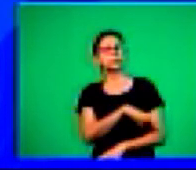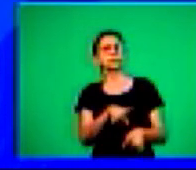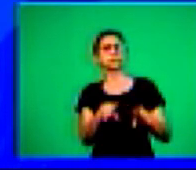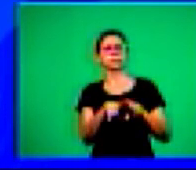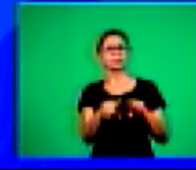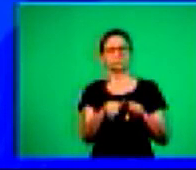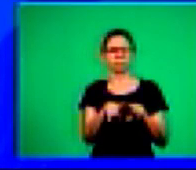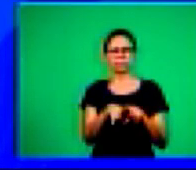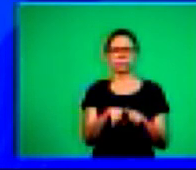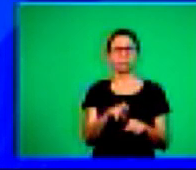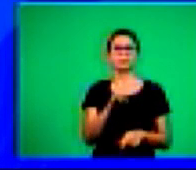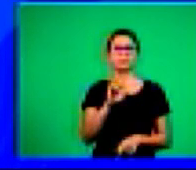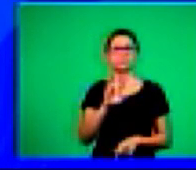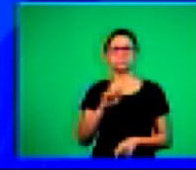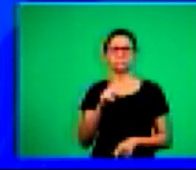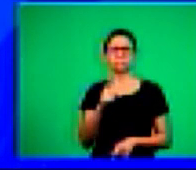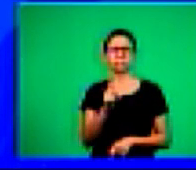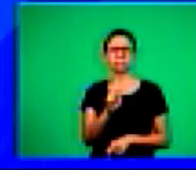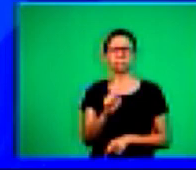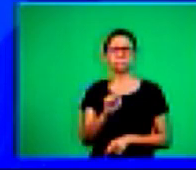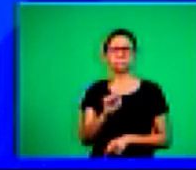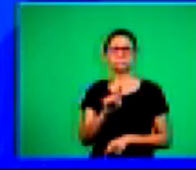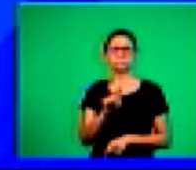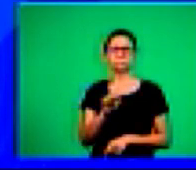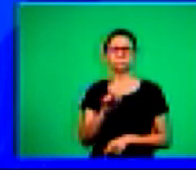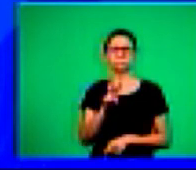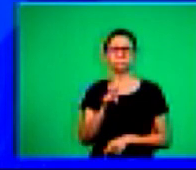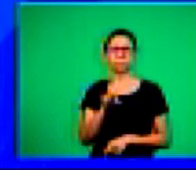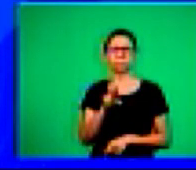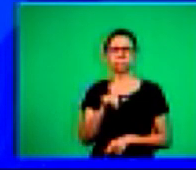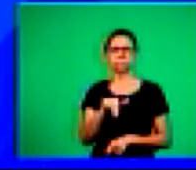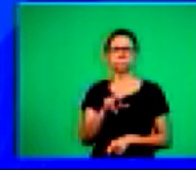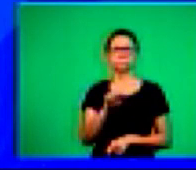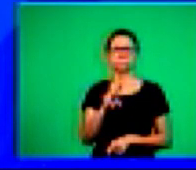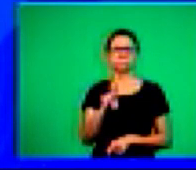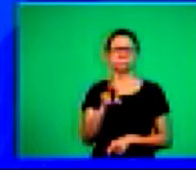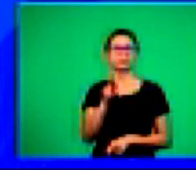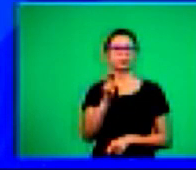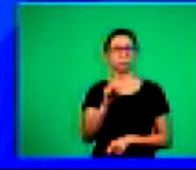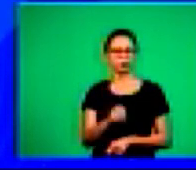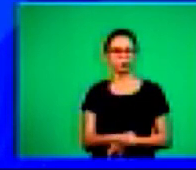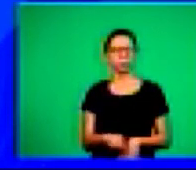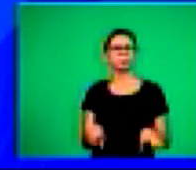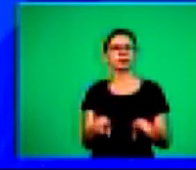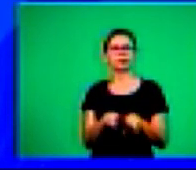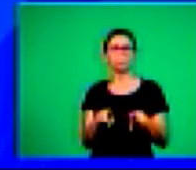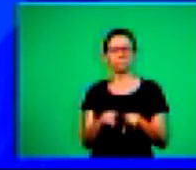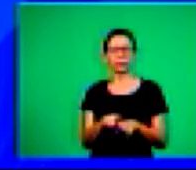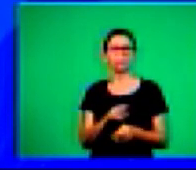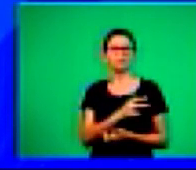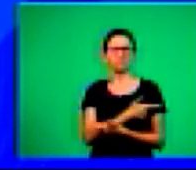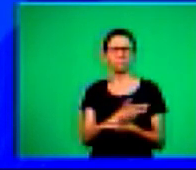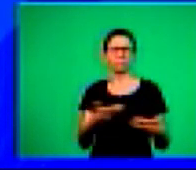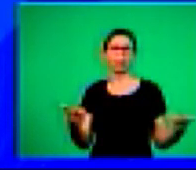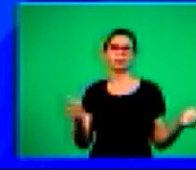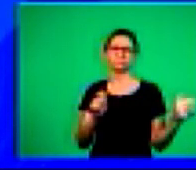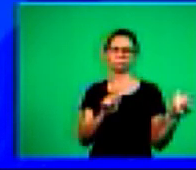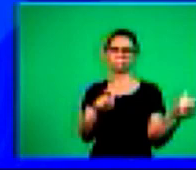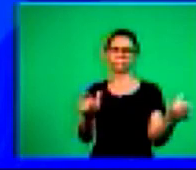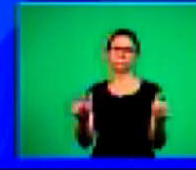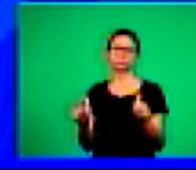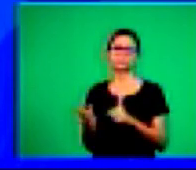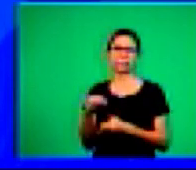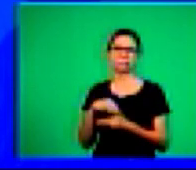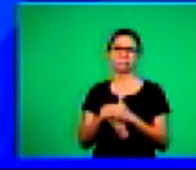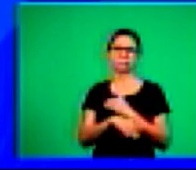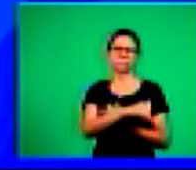janeiro en gobernador en la isla del gobernador en el estado de río de janeiro fue otra evangelización también en en